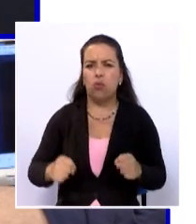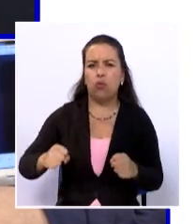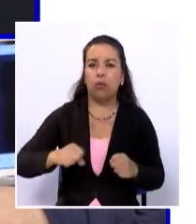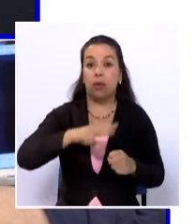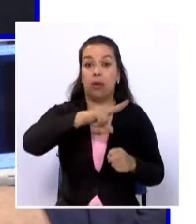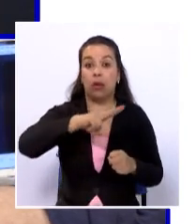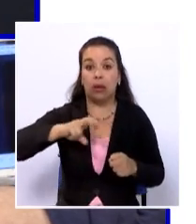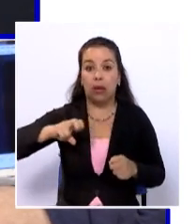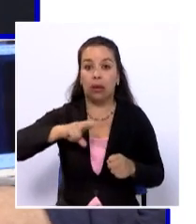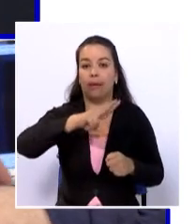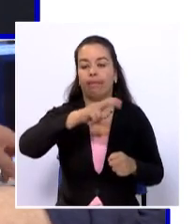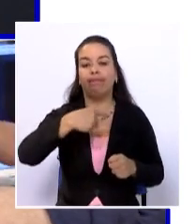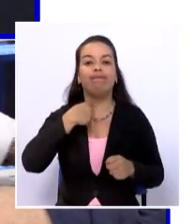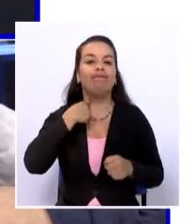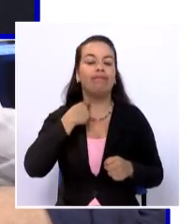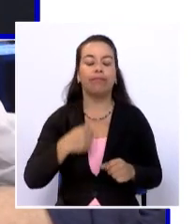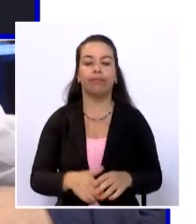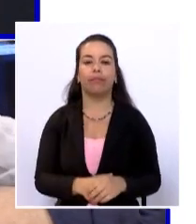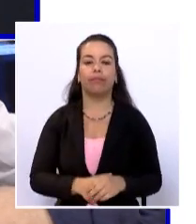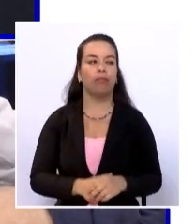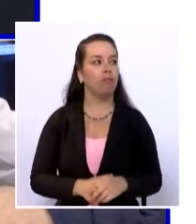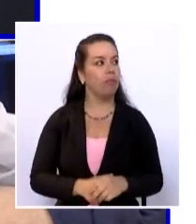si seguimos bajando